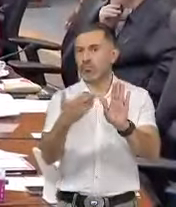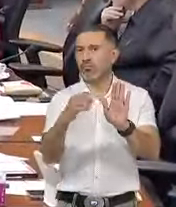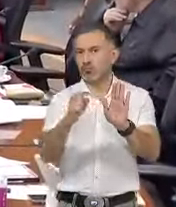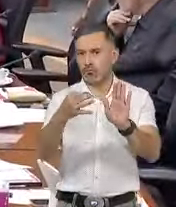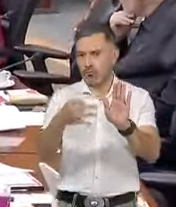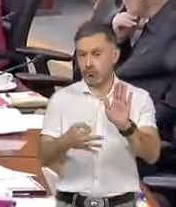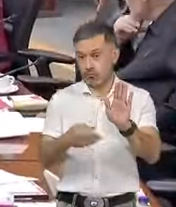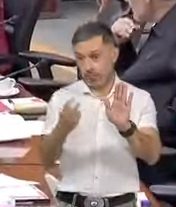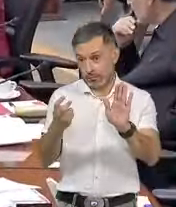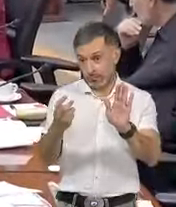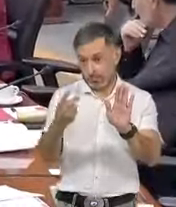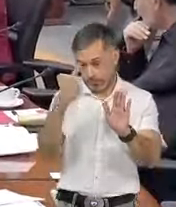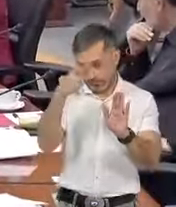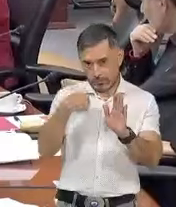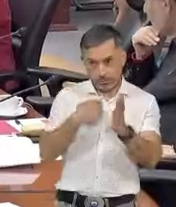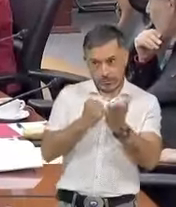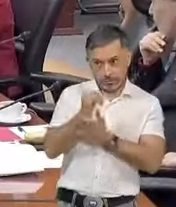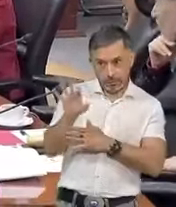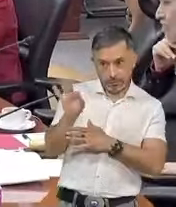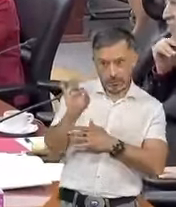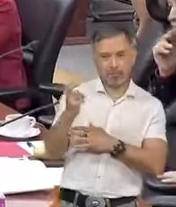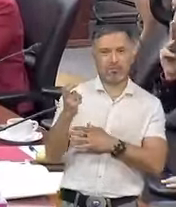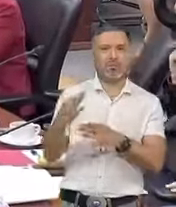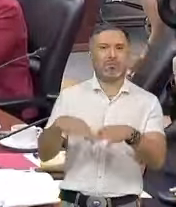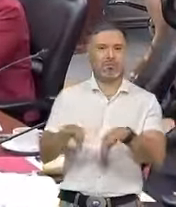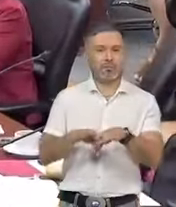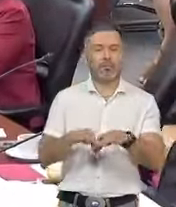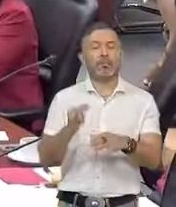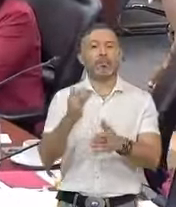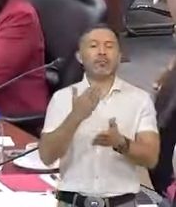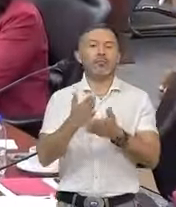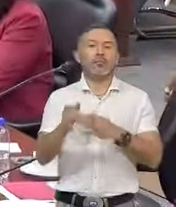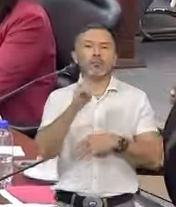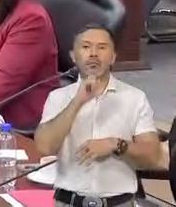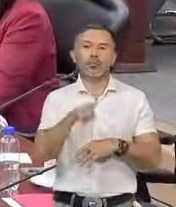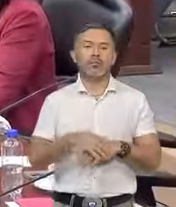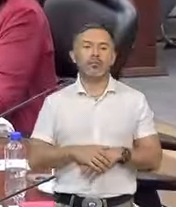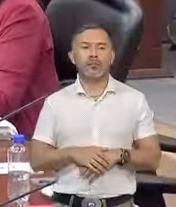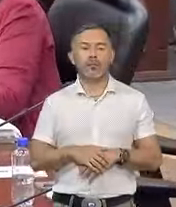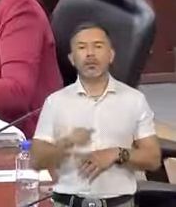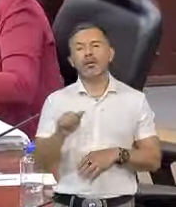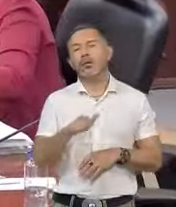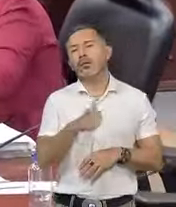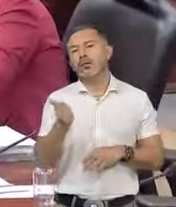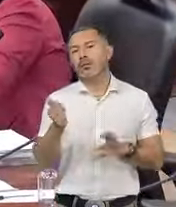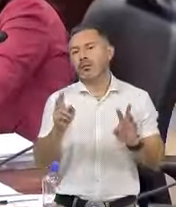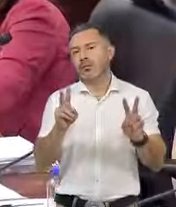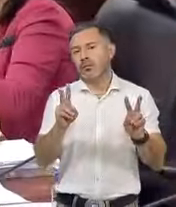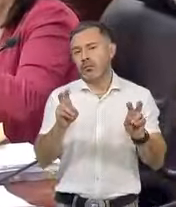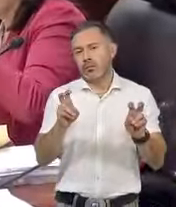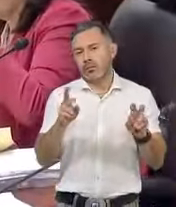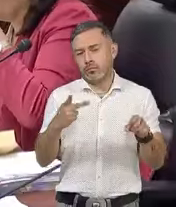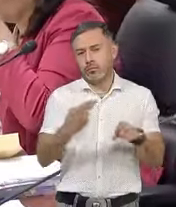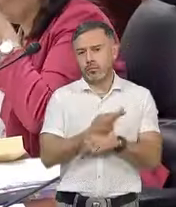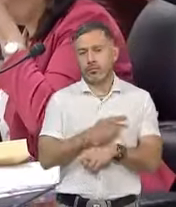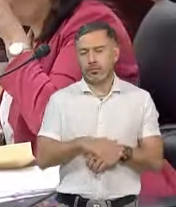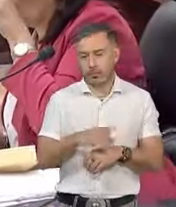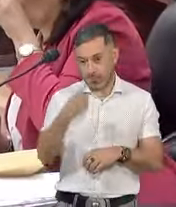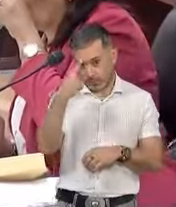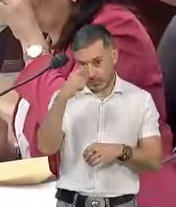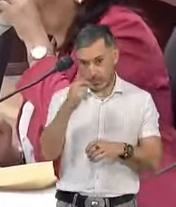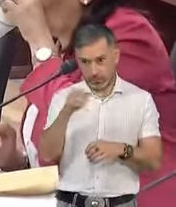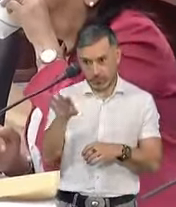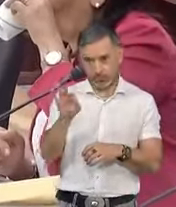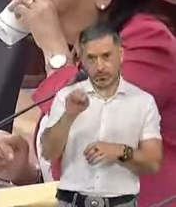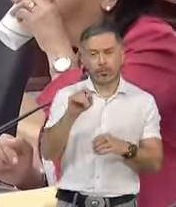su momento para tomar la determinación sin mencionar que también efectivamente una cosa distinta que pasó para la determinación